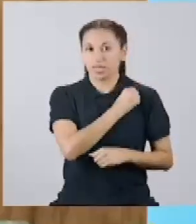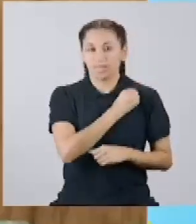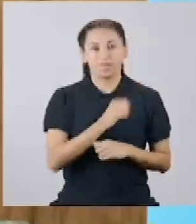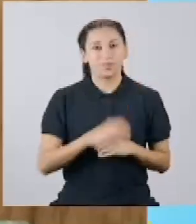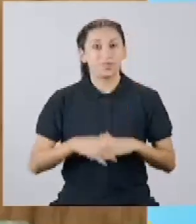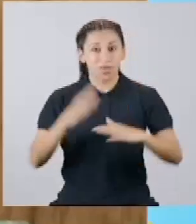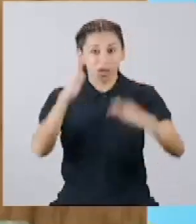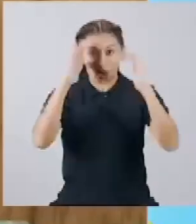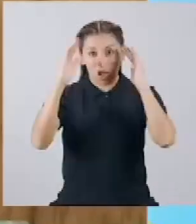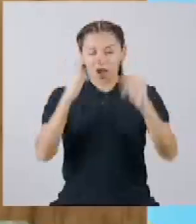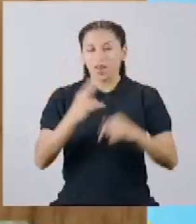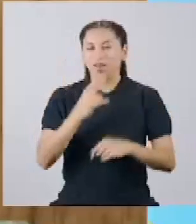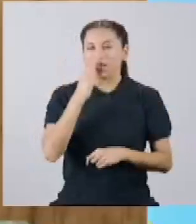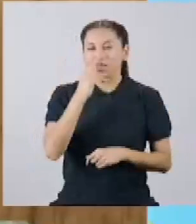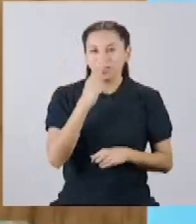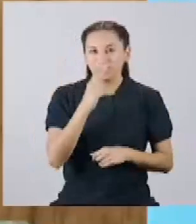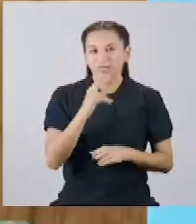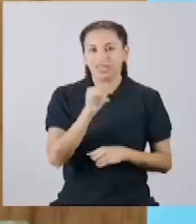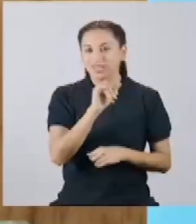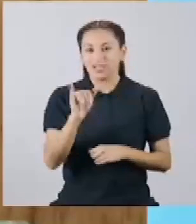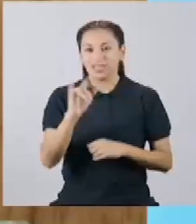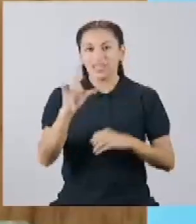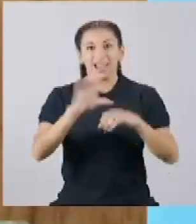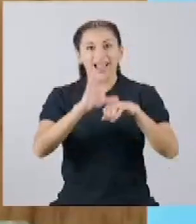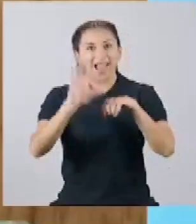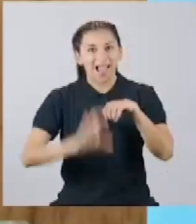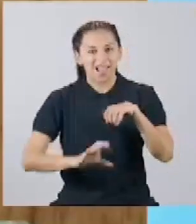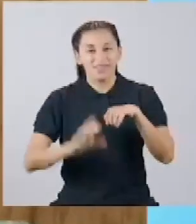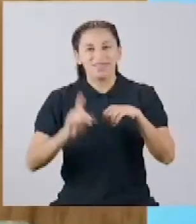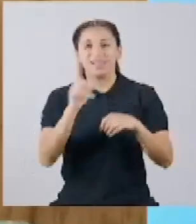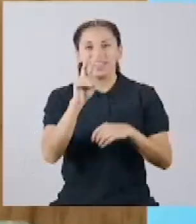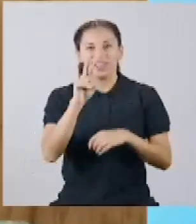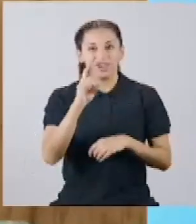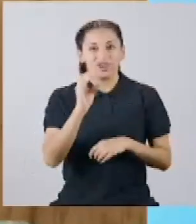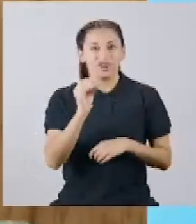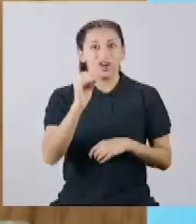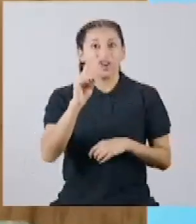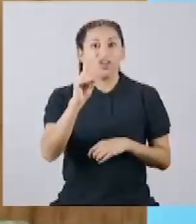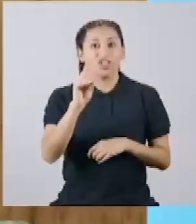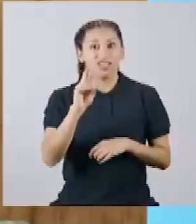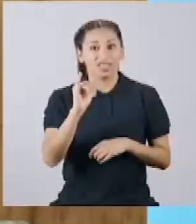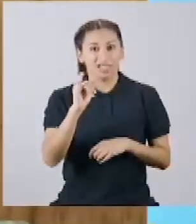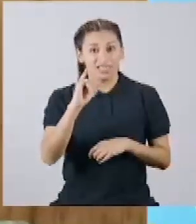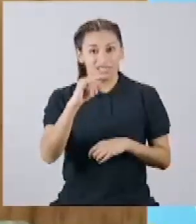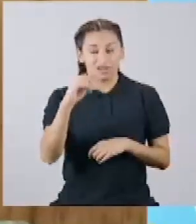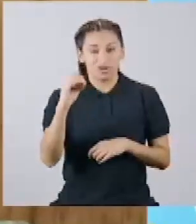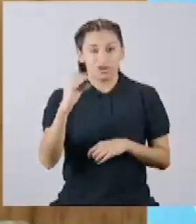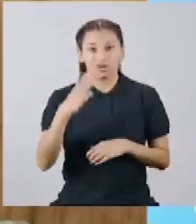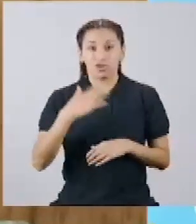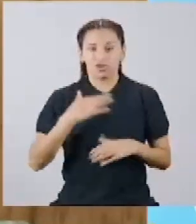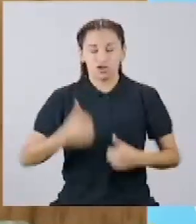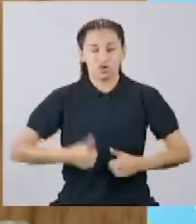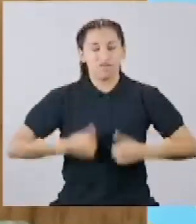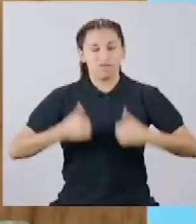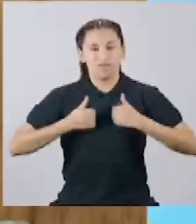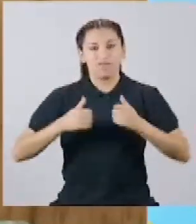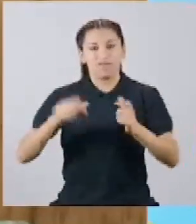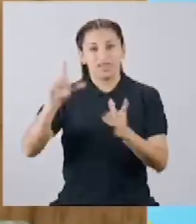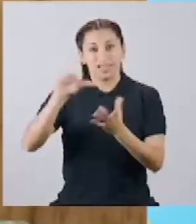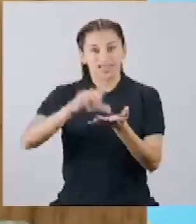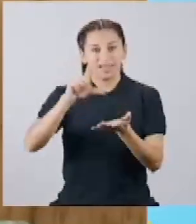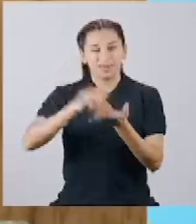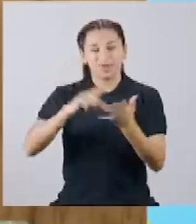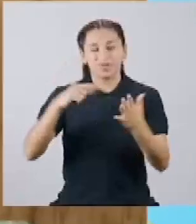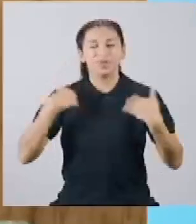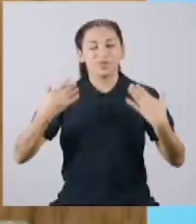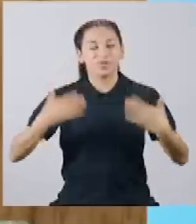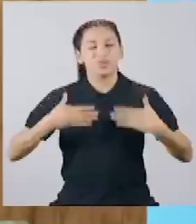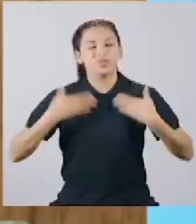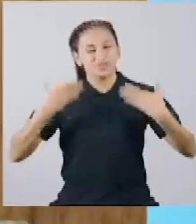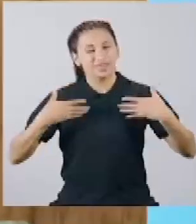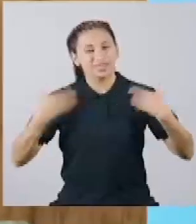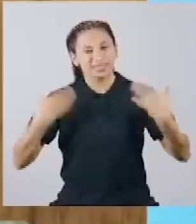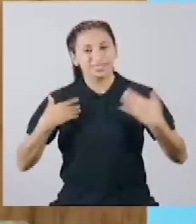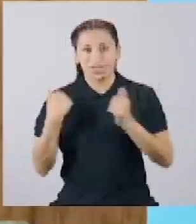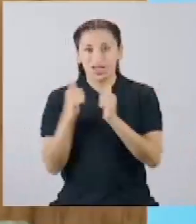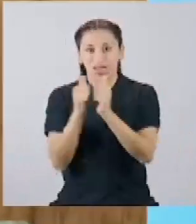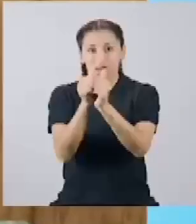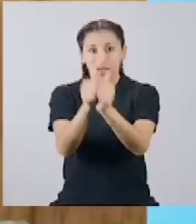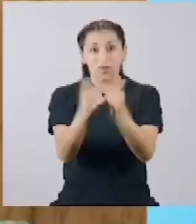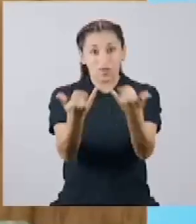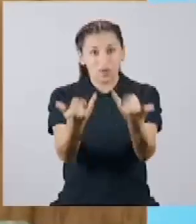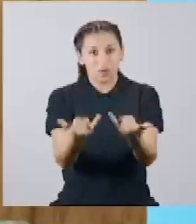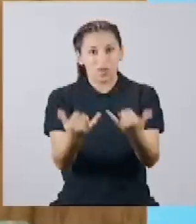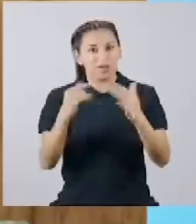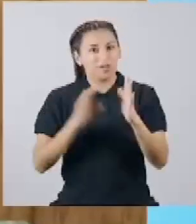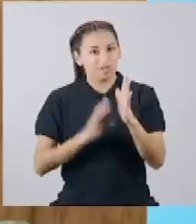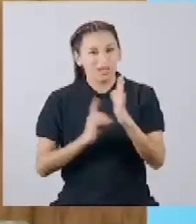secundaria. Hola, Tocino, Segundo y Rodrigo. Mi nombre es Iván Figueroa, soy de la ciudad de Lima y estoy muy contento de